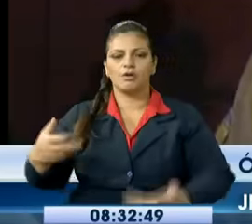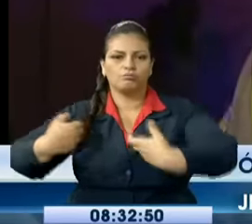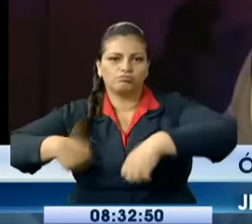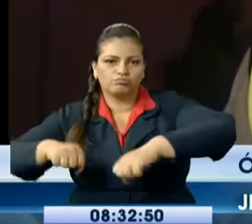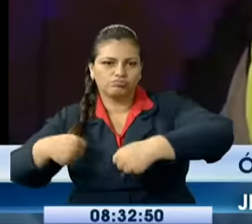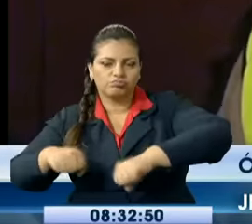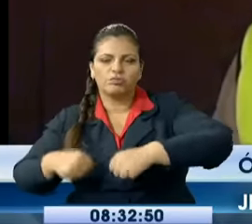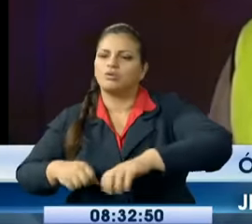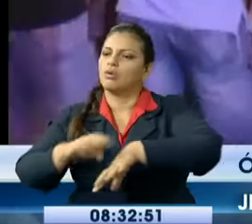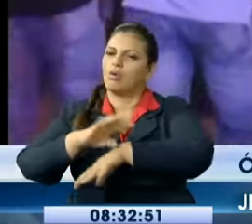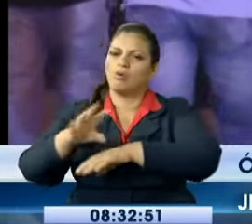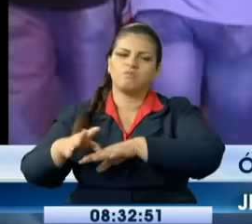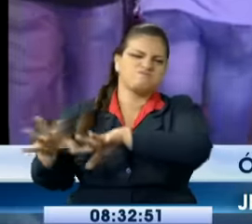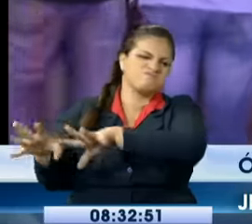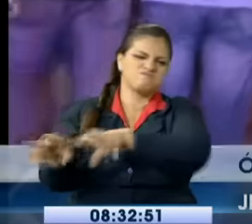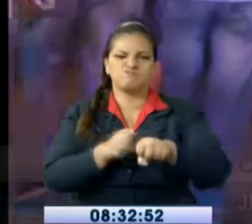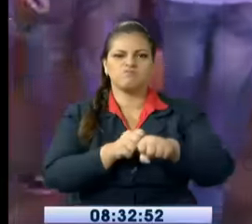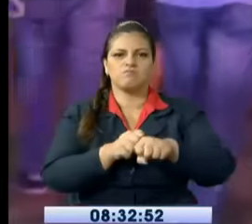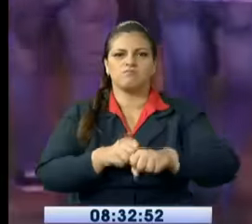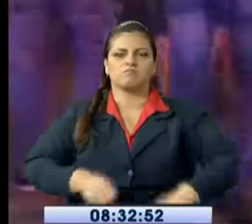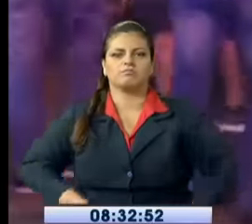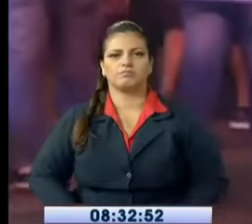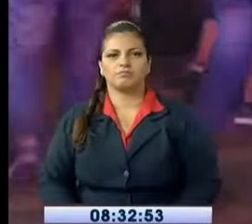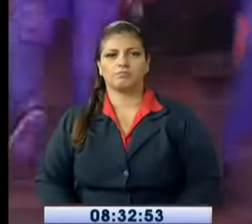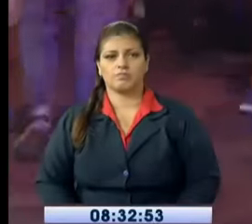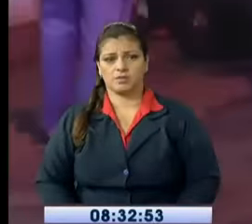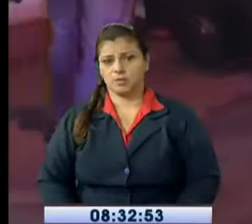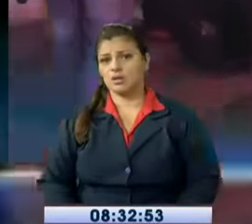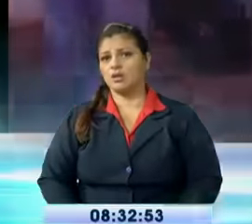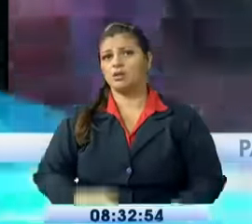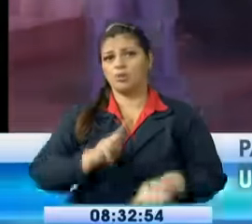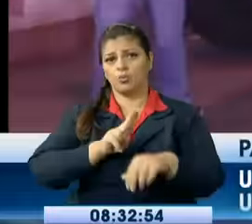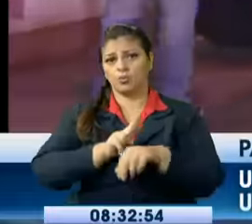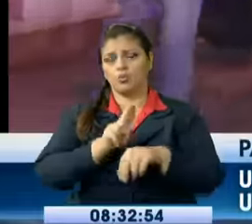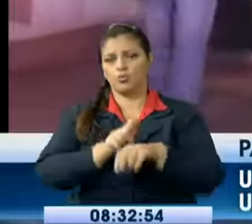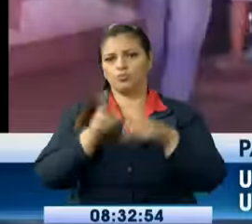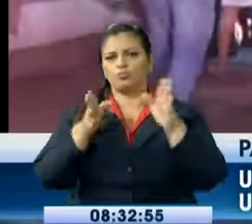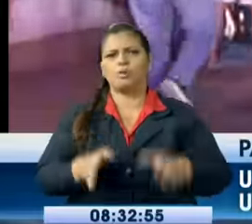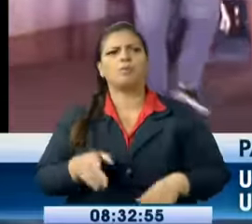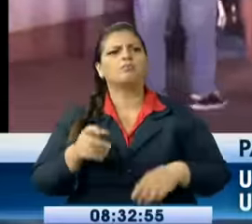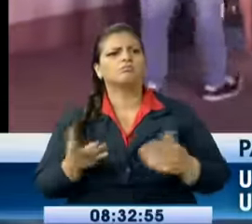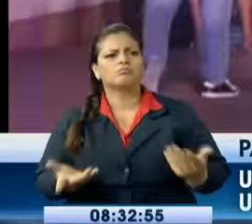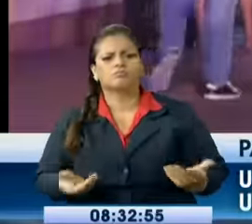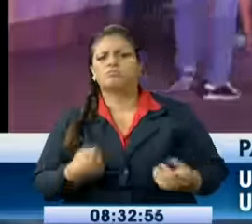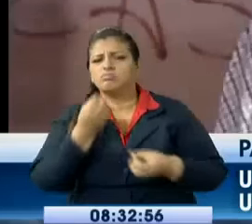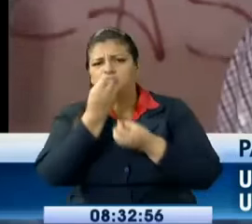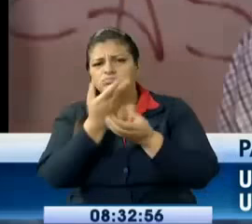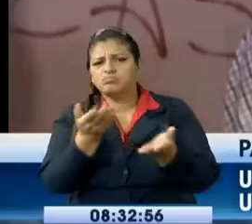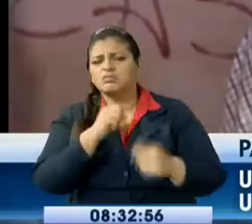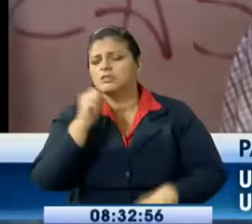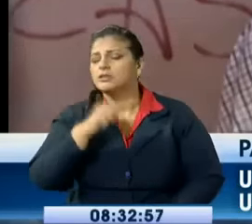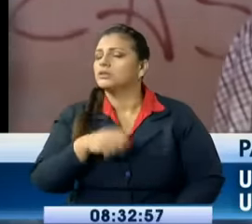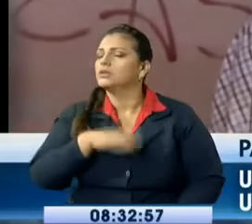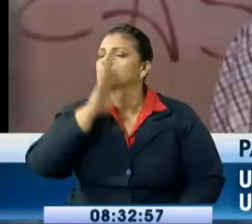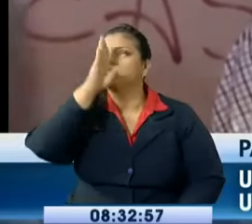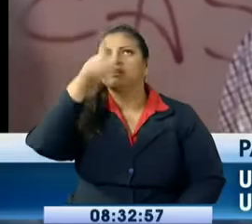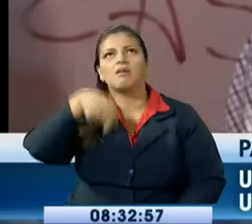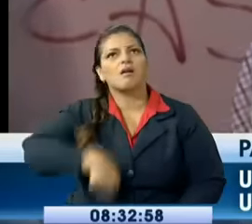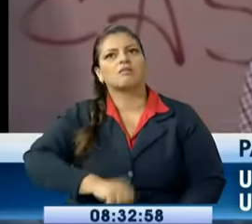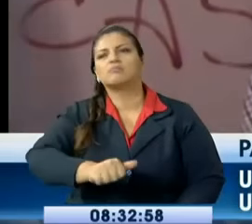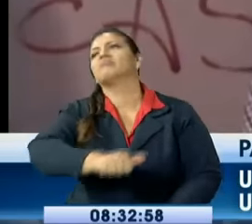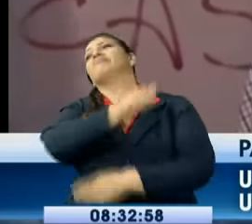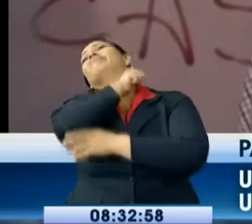la orden de la autoridad competente. Usuarios denuncian que son asaltados constantemente durante este recorrido. Siempre asaltan, mijito, por